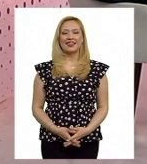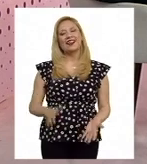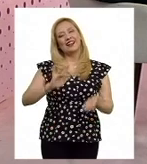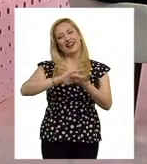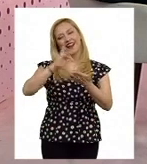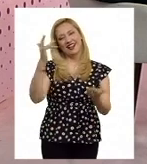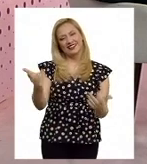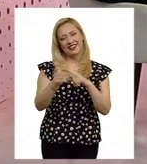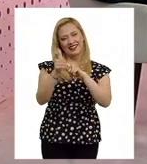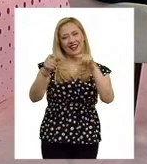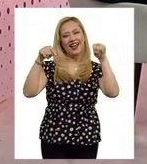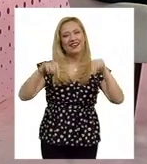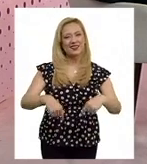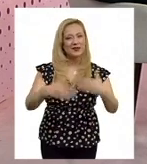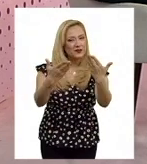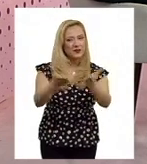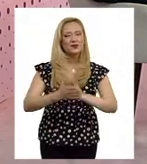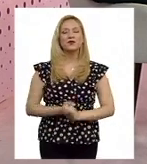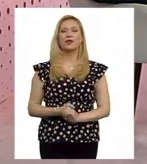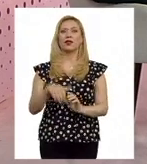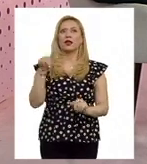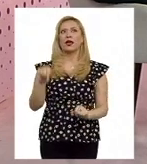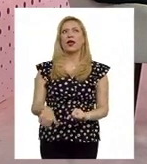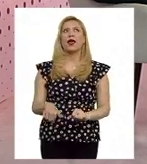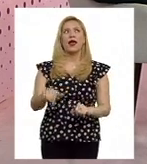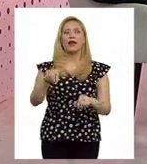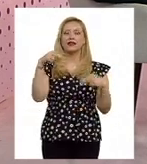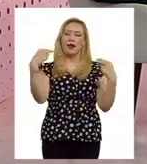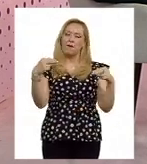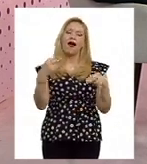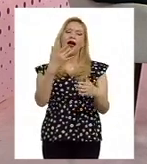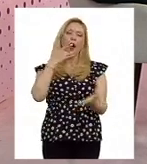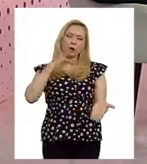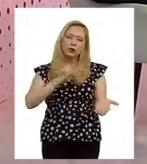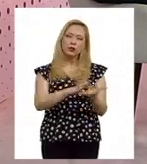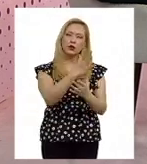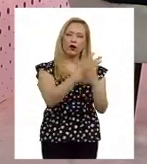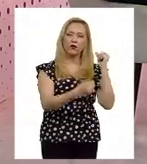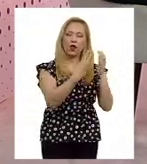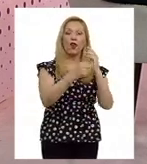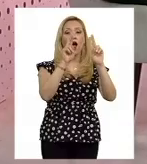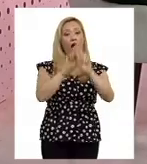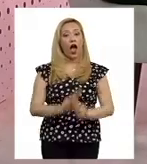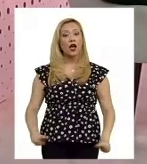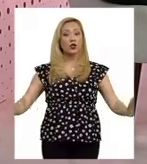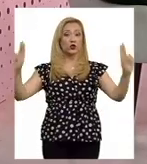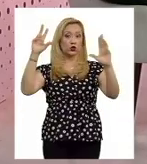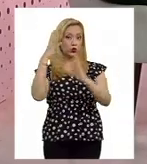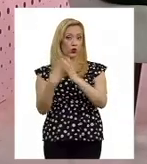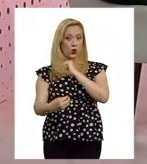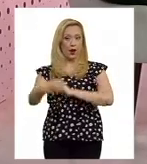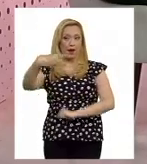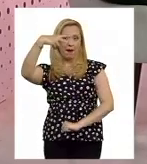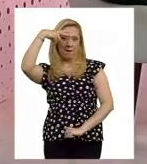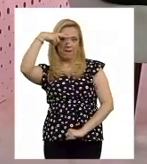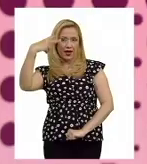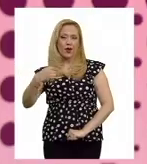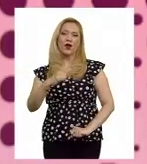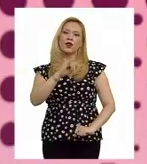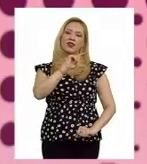Muchas gracias por seguir con nosotros en su programa Con los Refugiados de ACNUR México en colaboración con Justicia